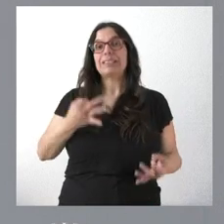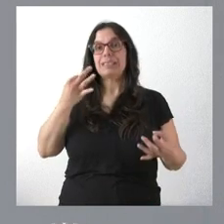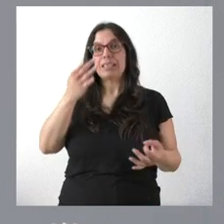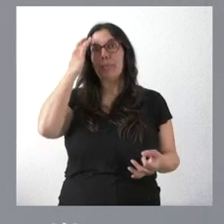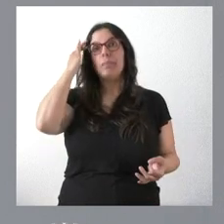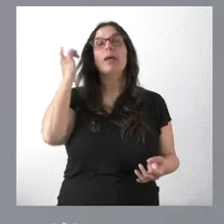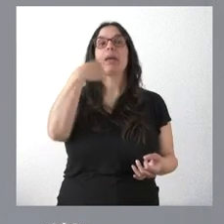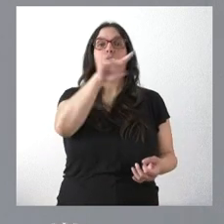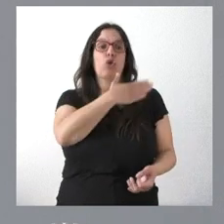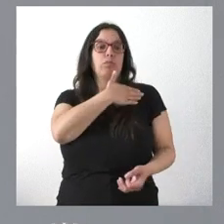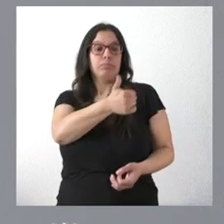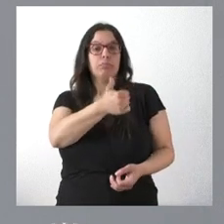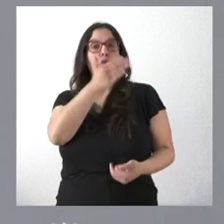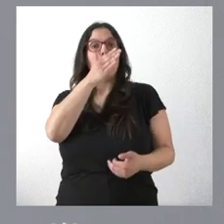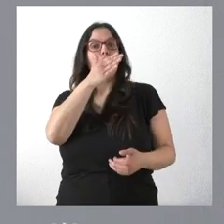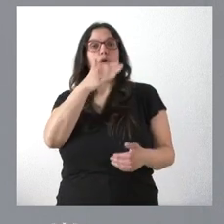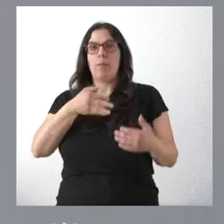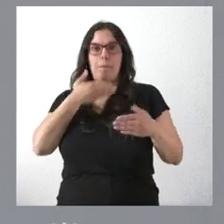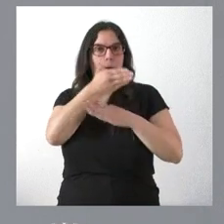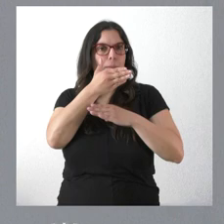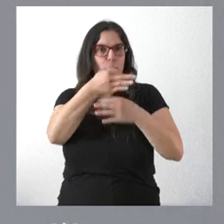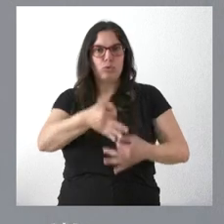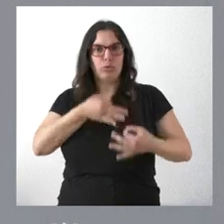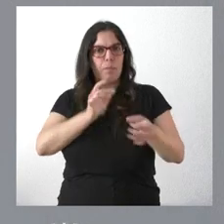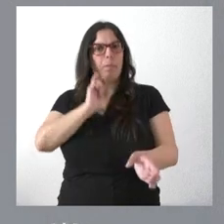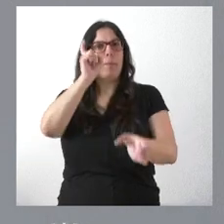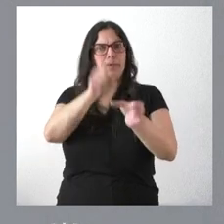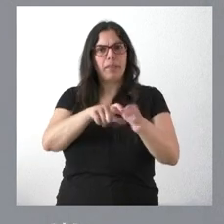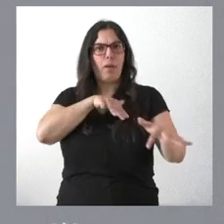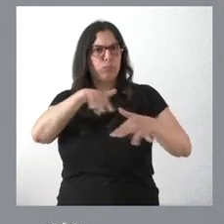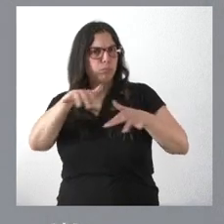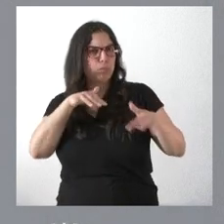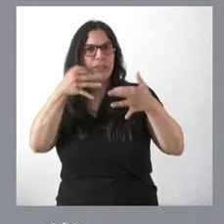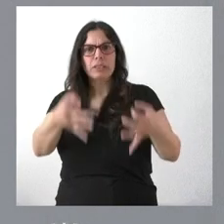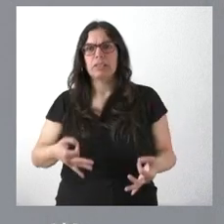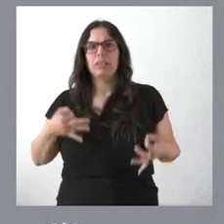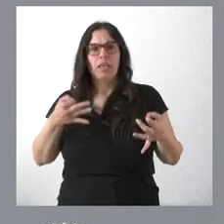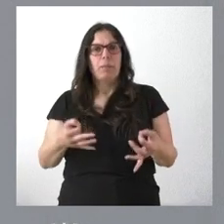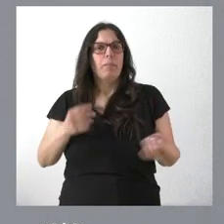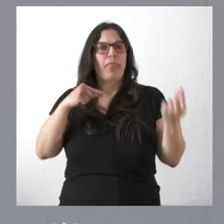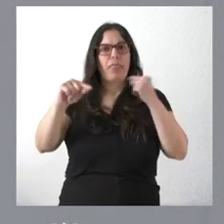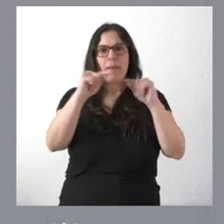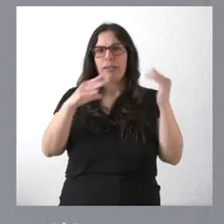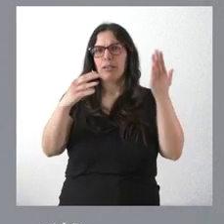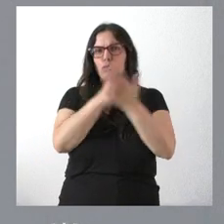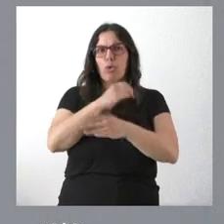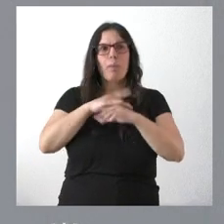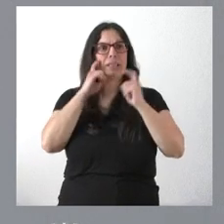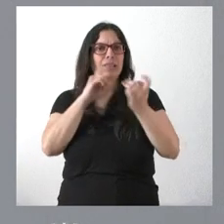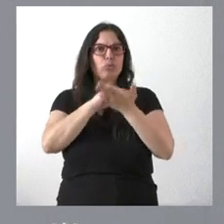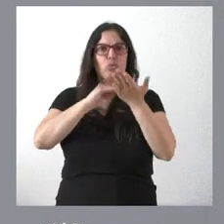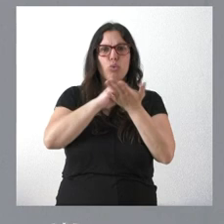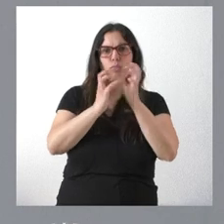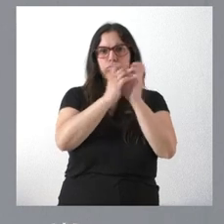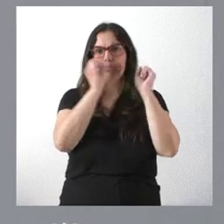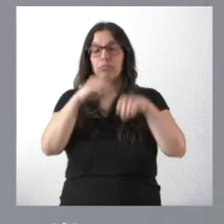se nos ha convocado como comunidad autónoma hemos asistido y siempre además hemos participado muy activamente en todos los debates y en todas las soluciones, y muy particularmente